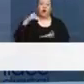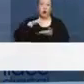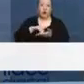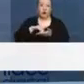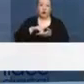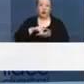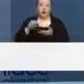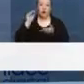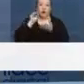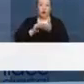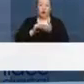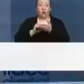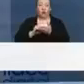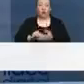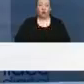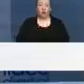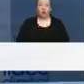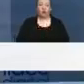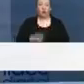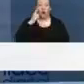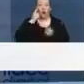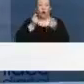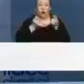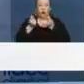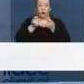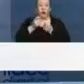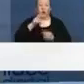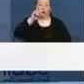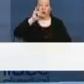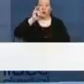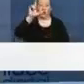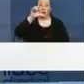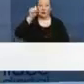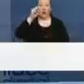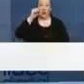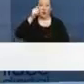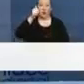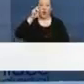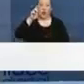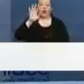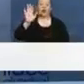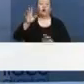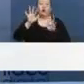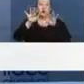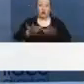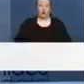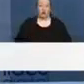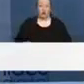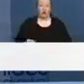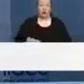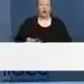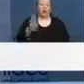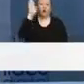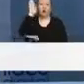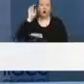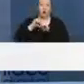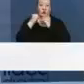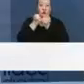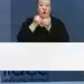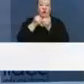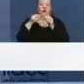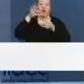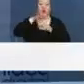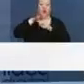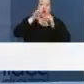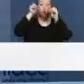una historia contraloría ha sabido llamar nuestro secretario de compromiso social lista 5 empezaron a